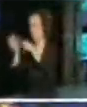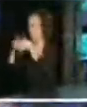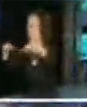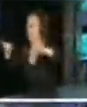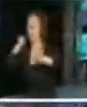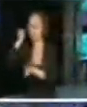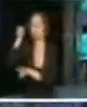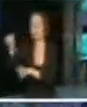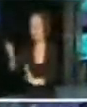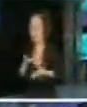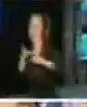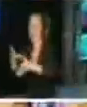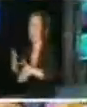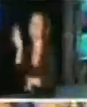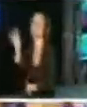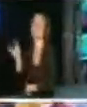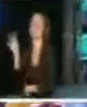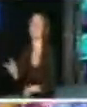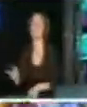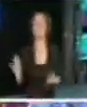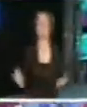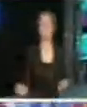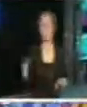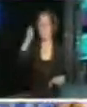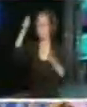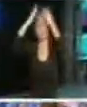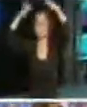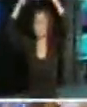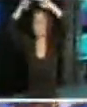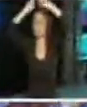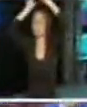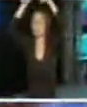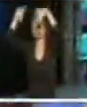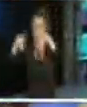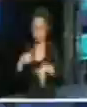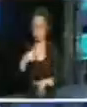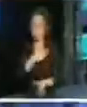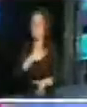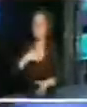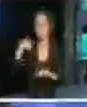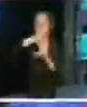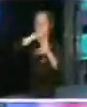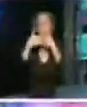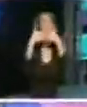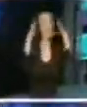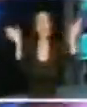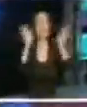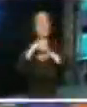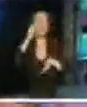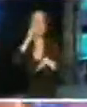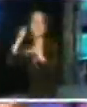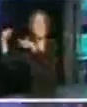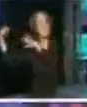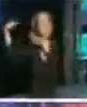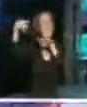de los centros comerciales. Y solo así un sueño roto es vender nuestra ciudad para el turista. Nuestra ciudad